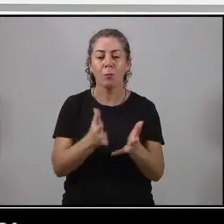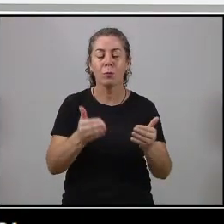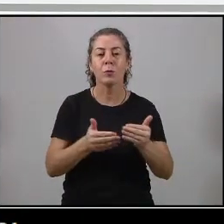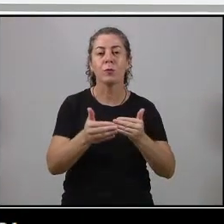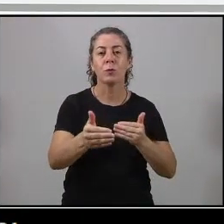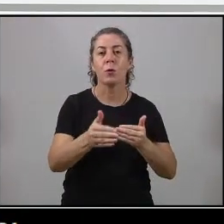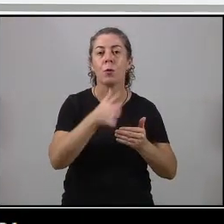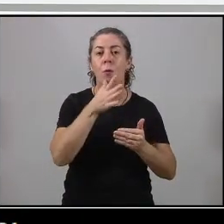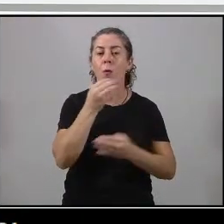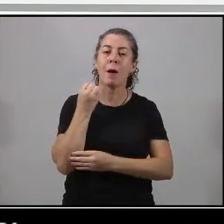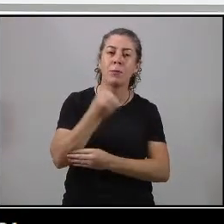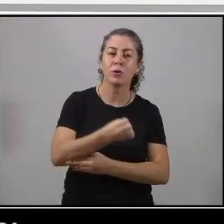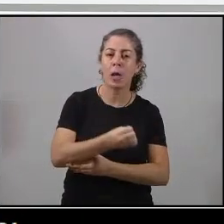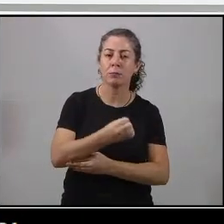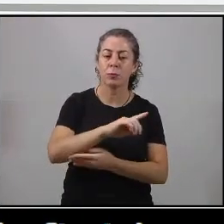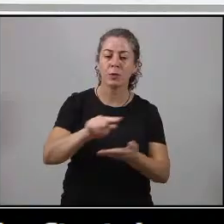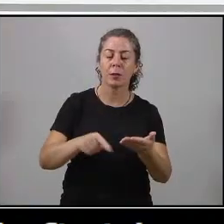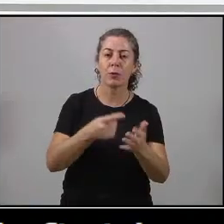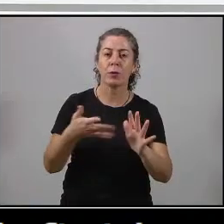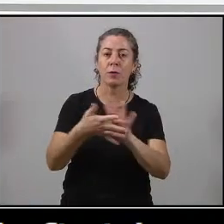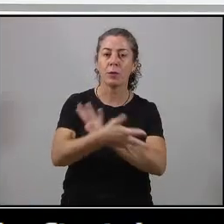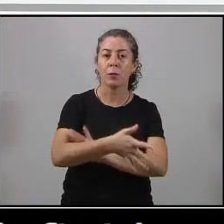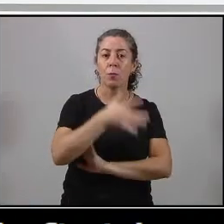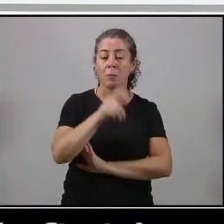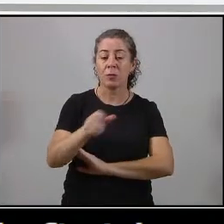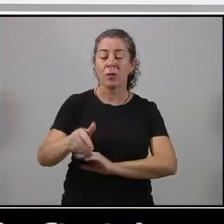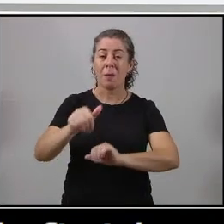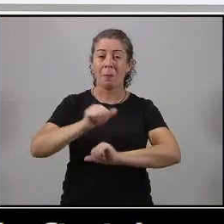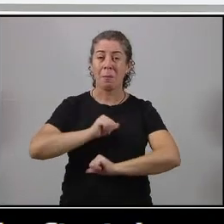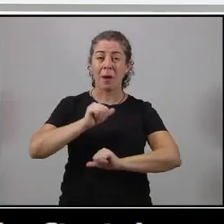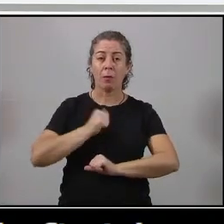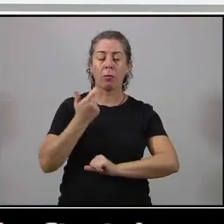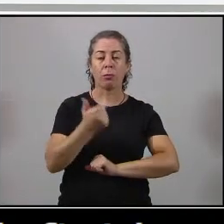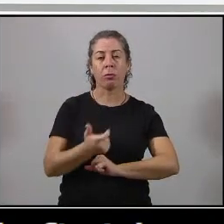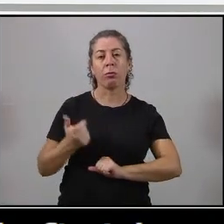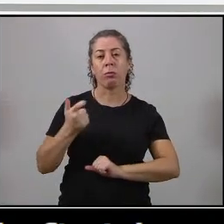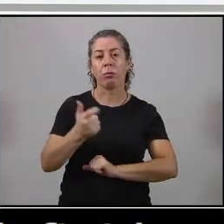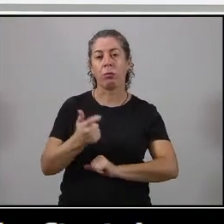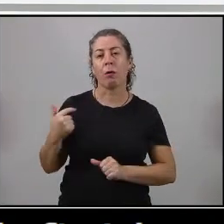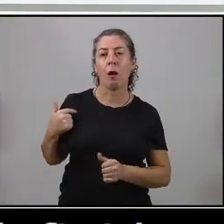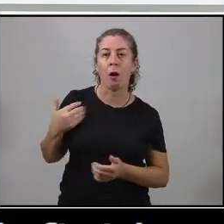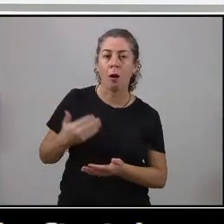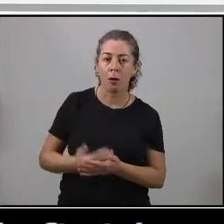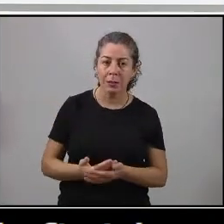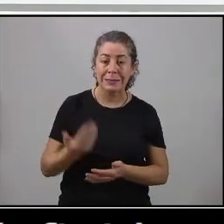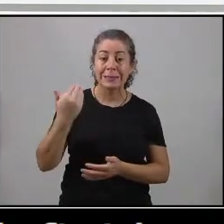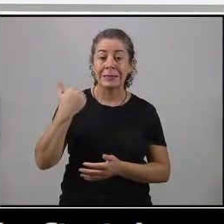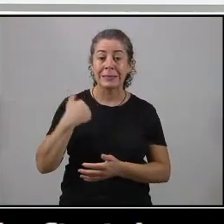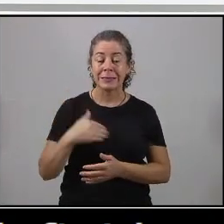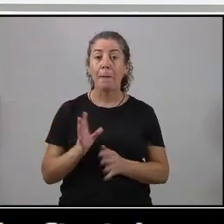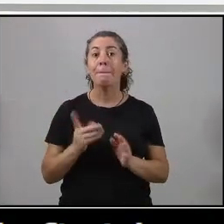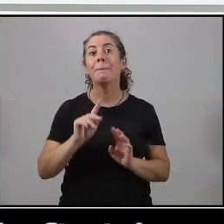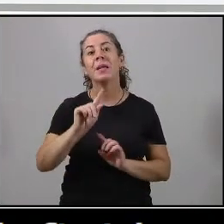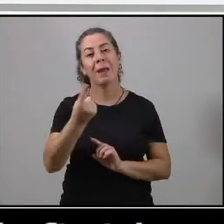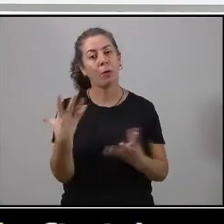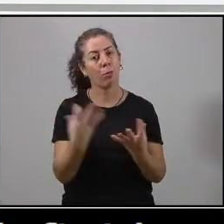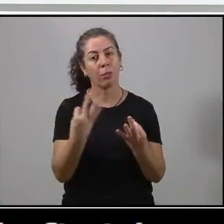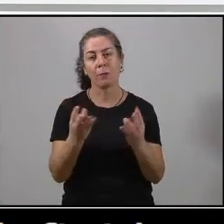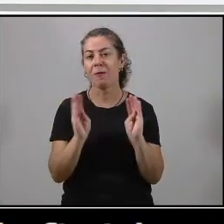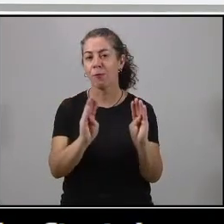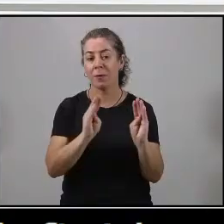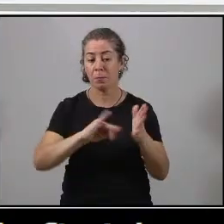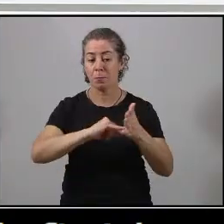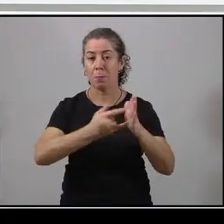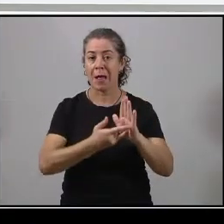contratación indefinida de parados de larga duración que hayan superado antes la parte formativa de este